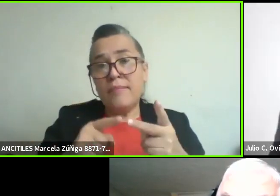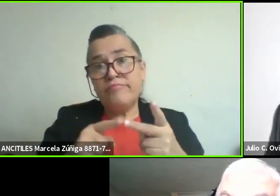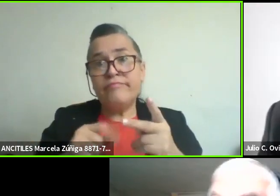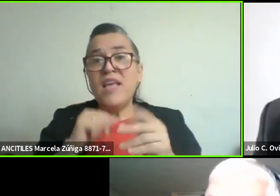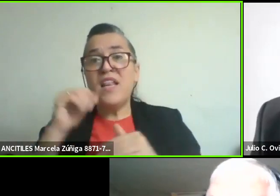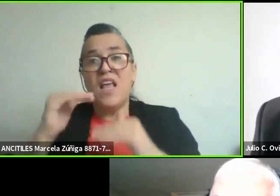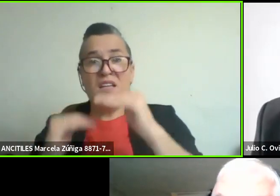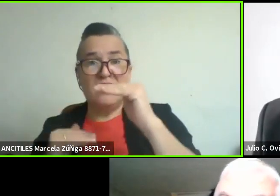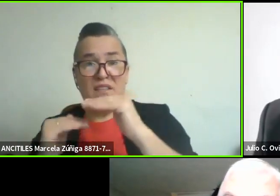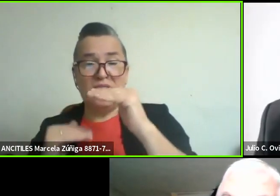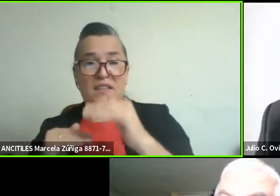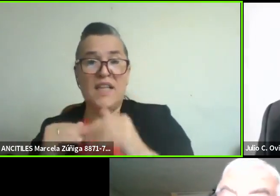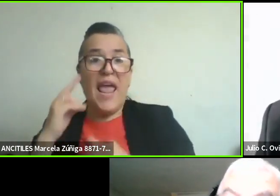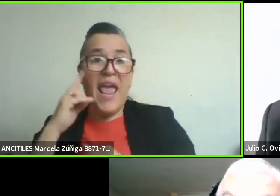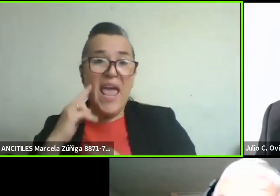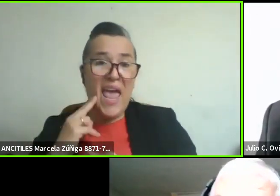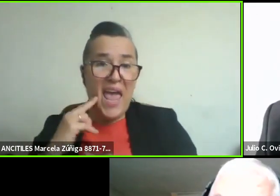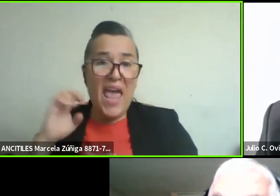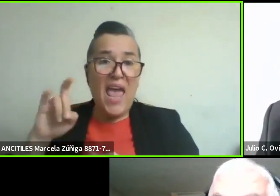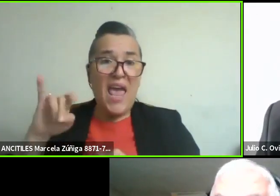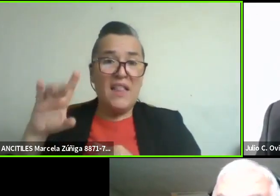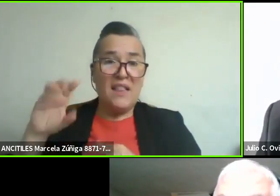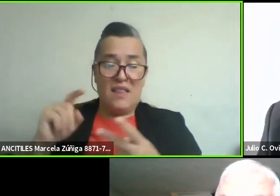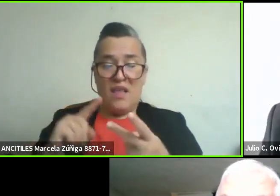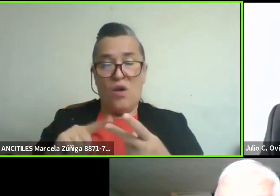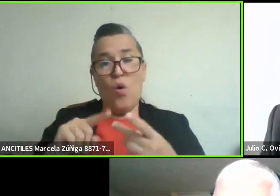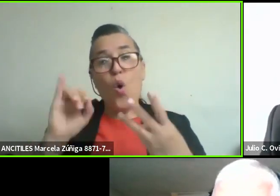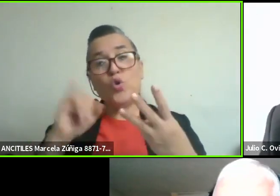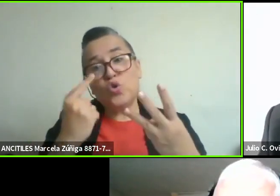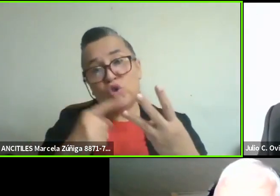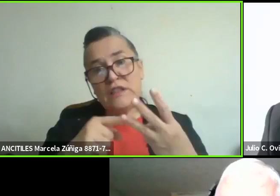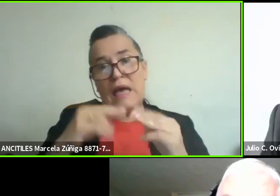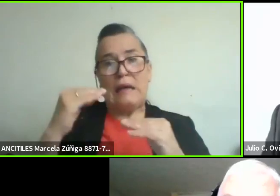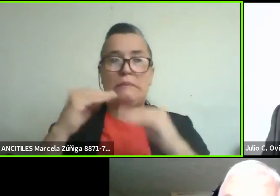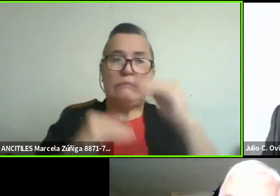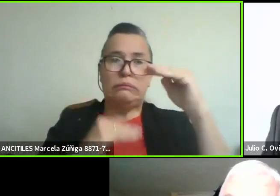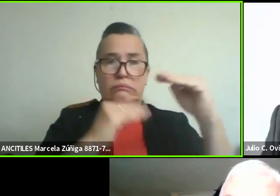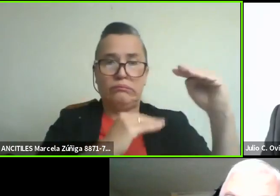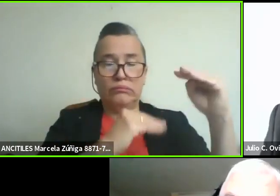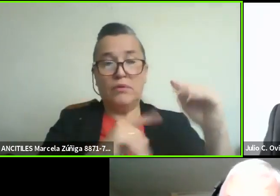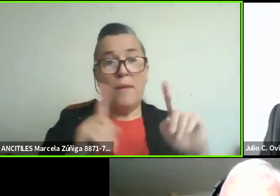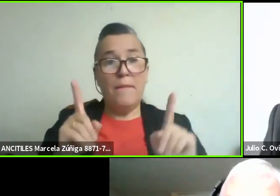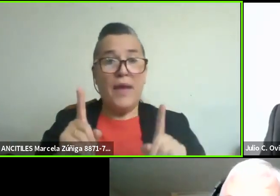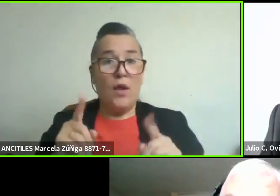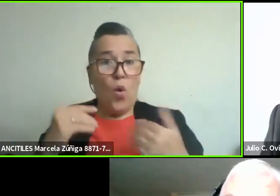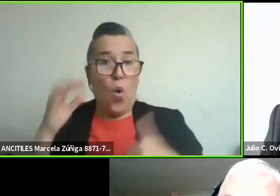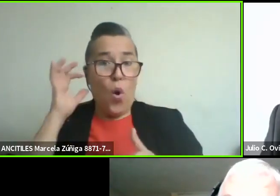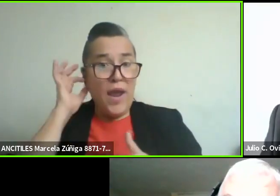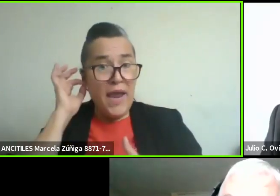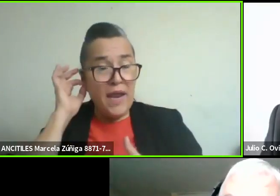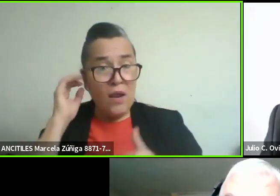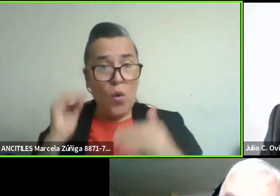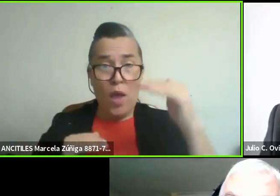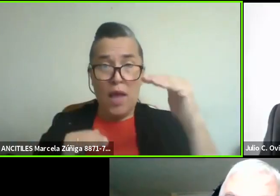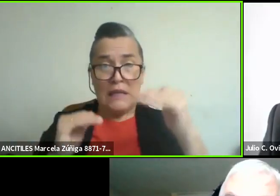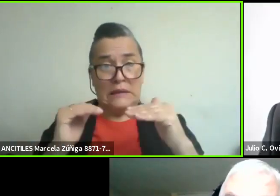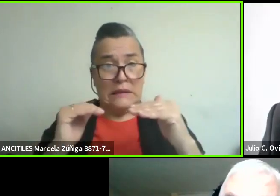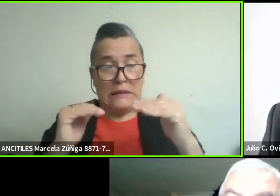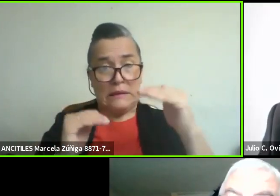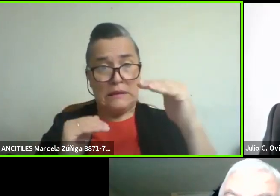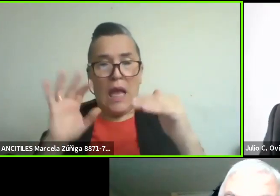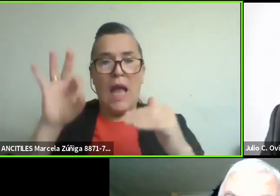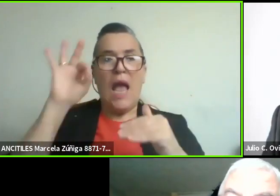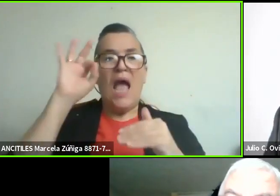étnico o de tipo social verdad este pero bueno en el caso del género que estamos hablando detectar esa inequidad y